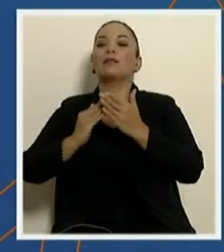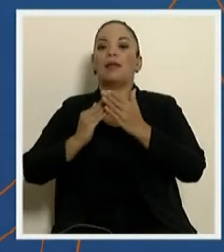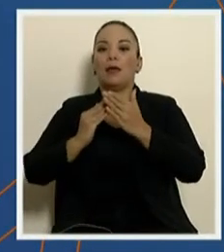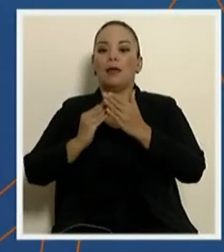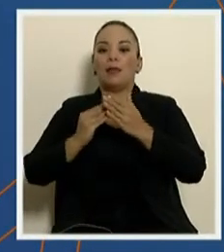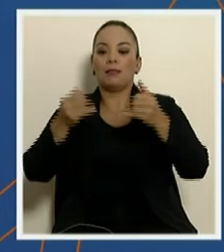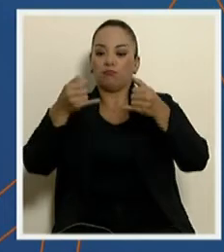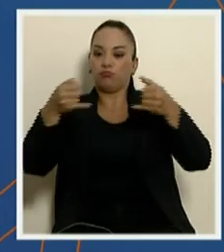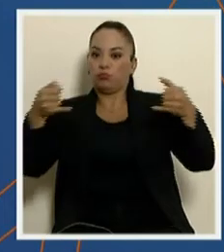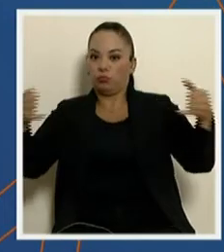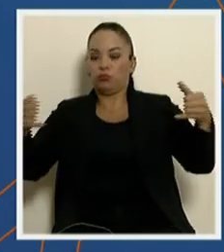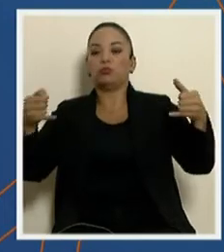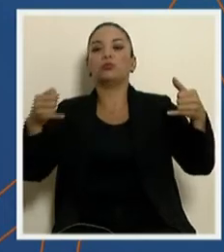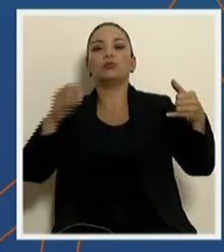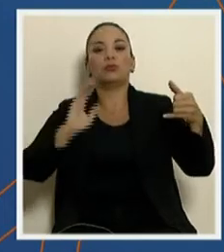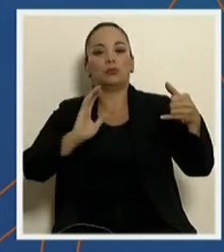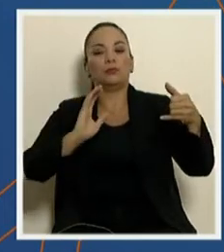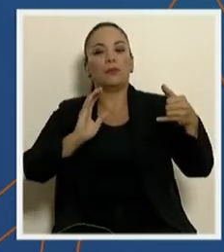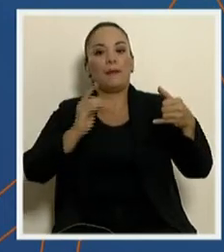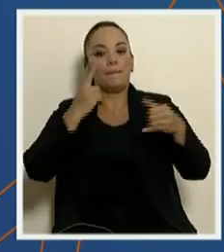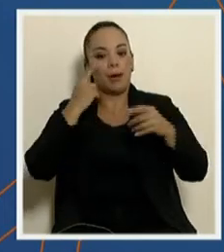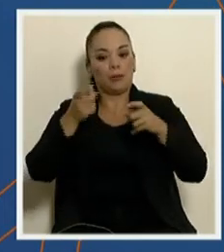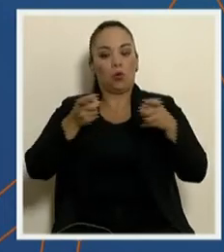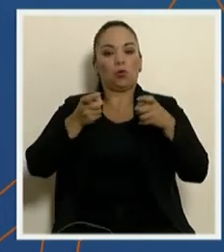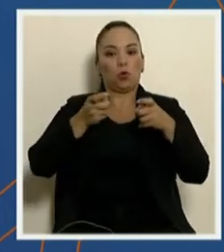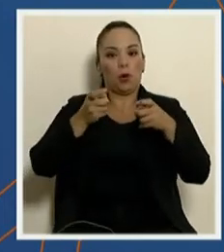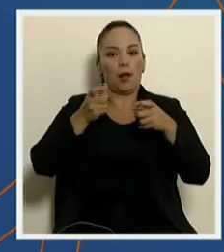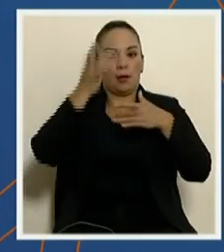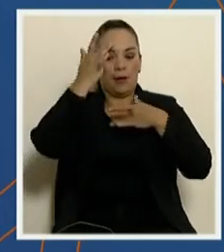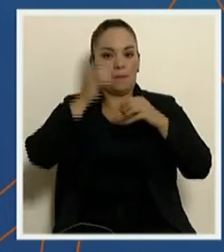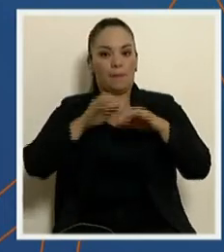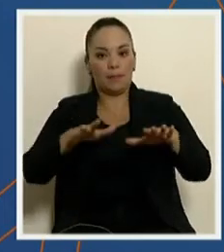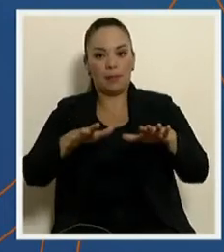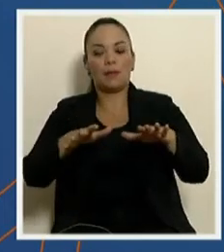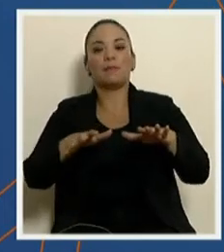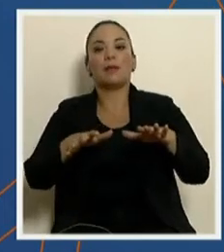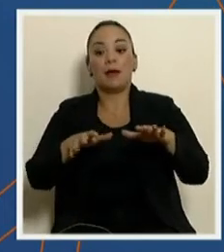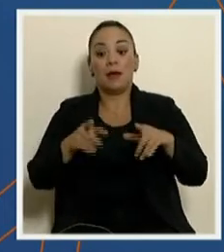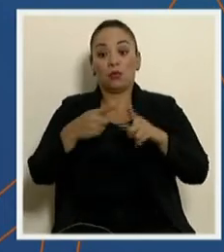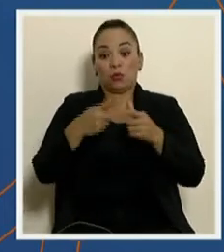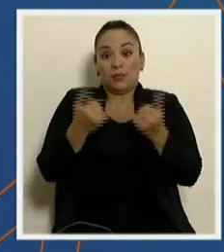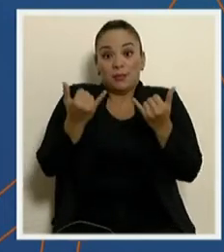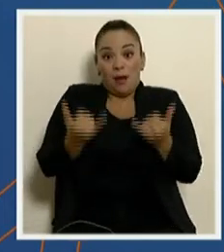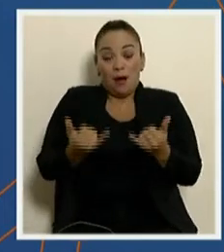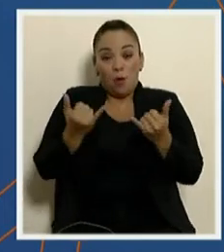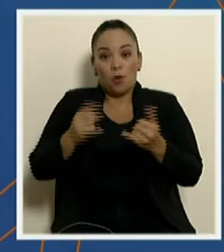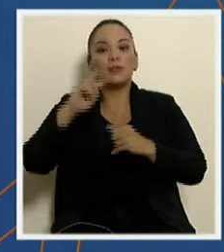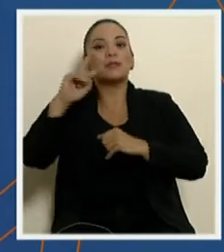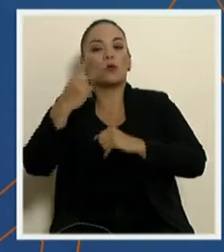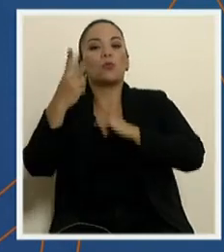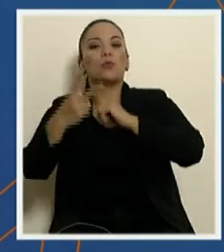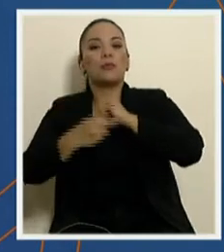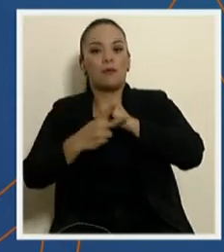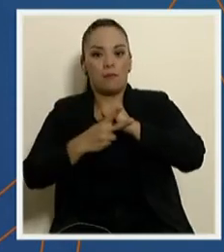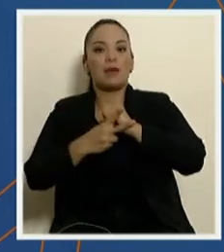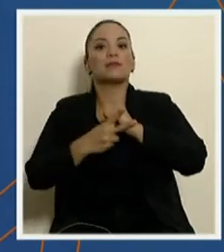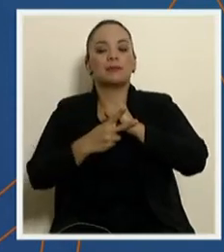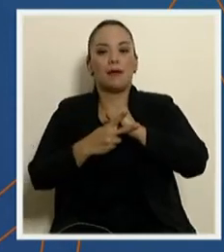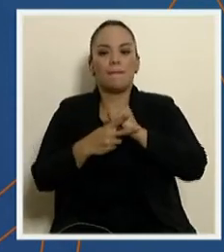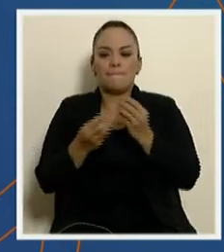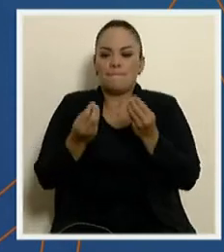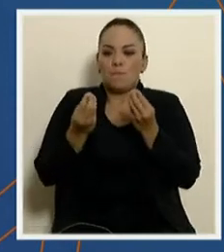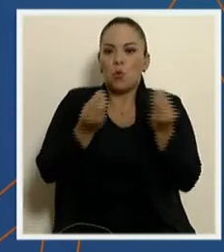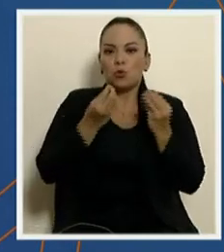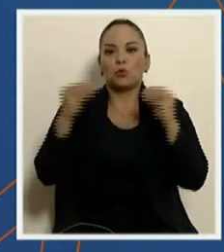estableció para el gran área metropolitana. Es la segunda cifra más alta de cantones que en una sola